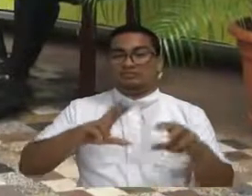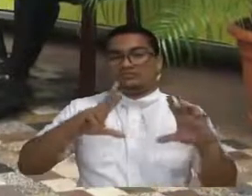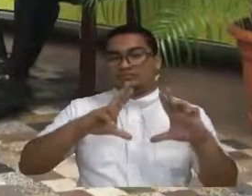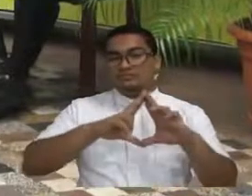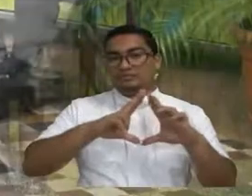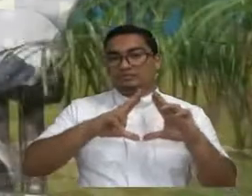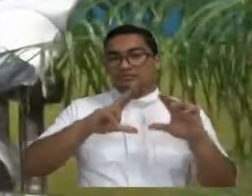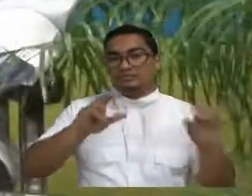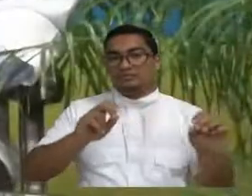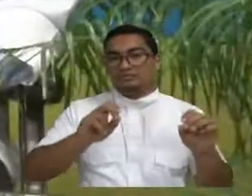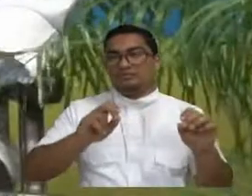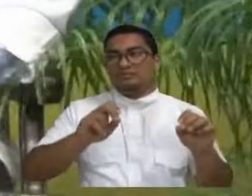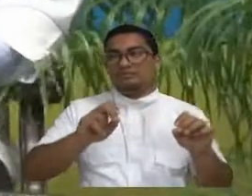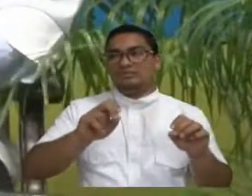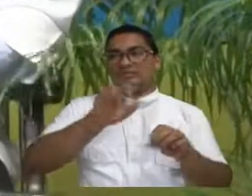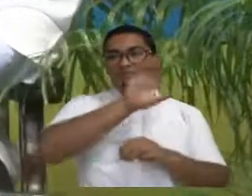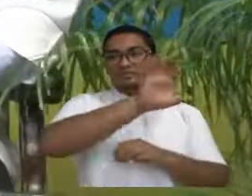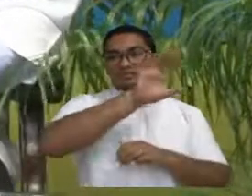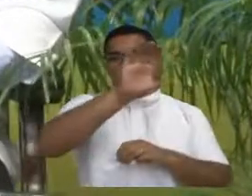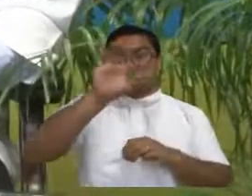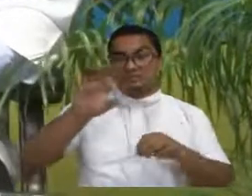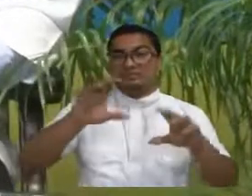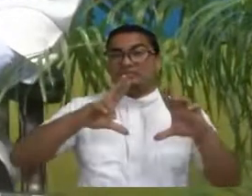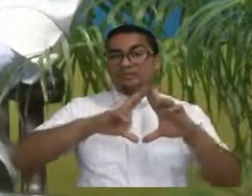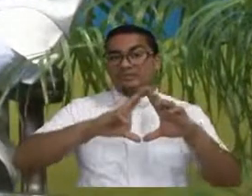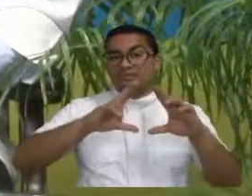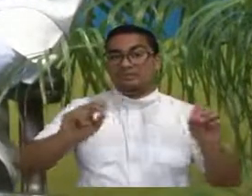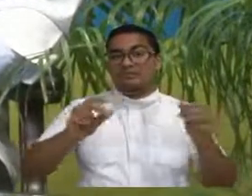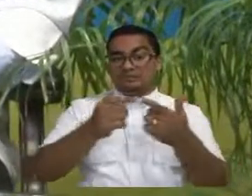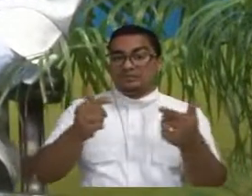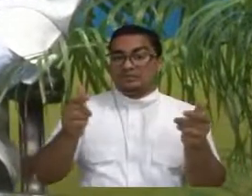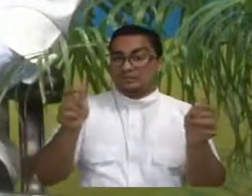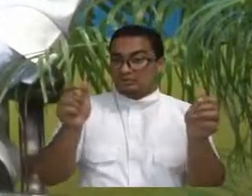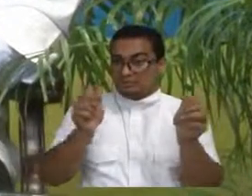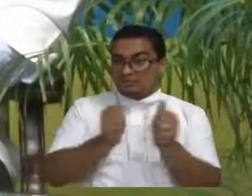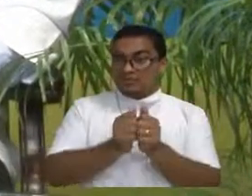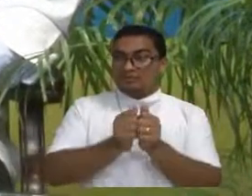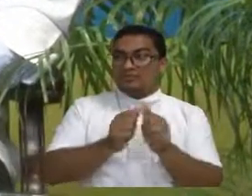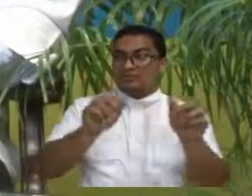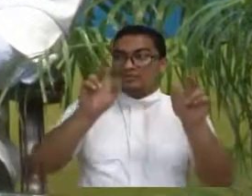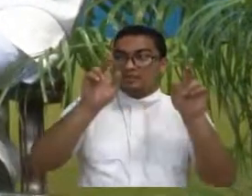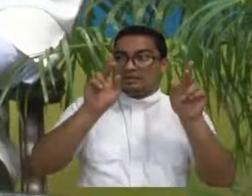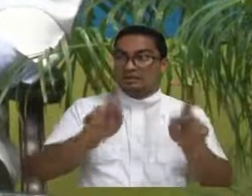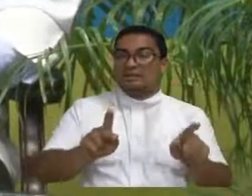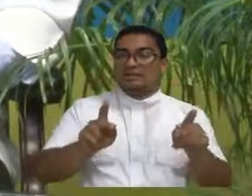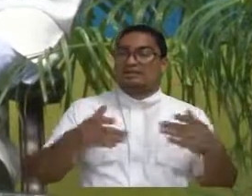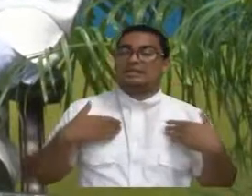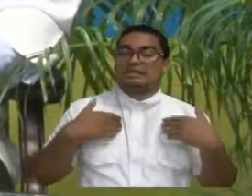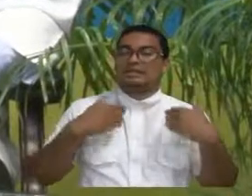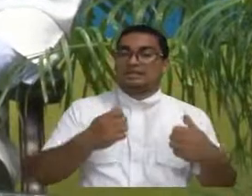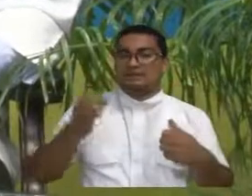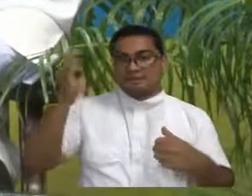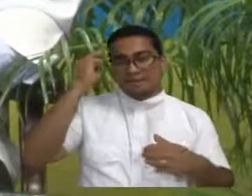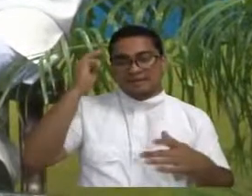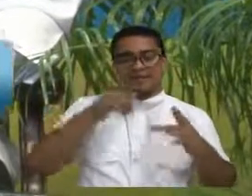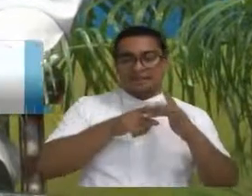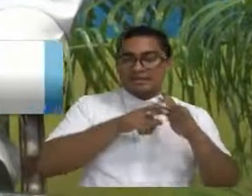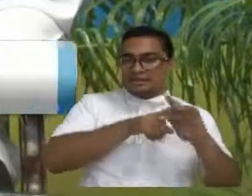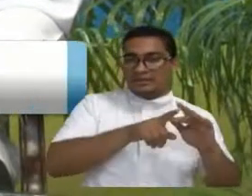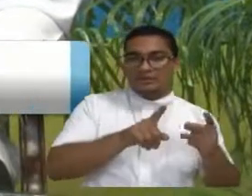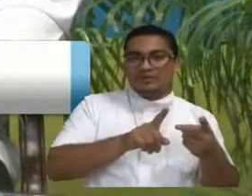los departamentos, en la mayoría de los departamentos, existen equipos de salud mental integrados por un psiquiatra, psicólogo